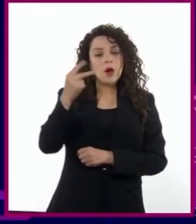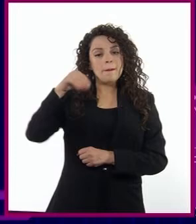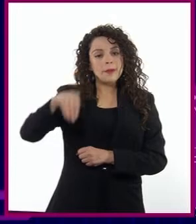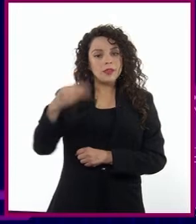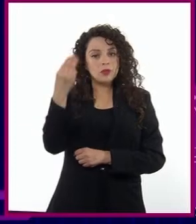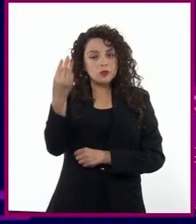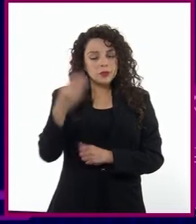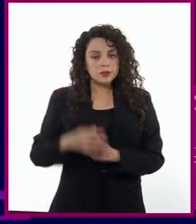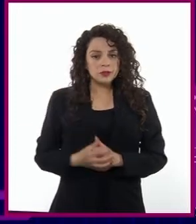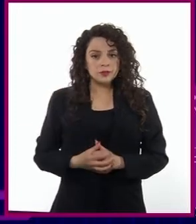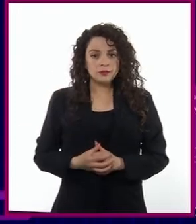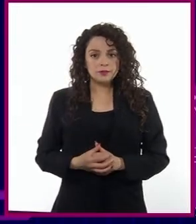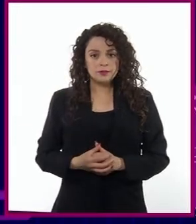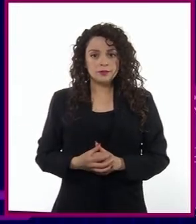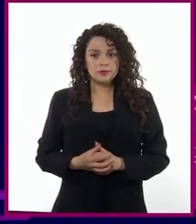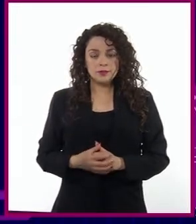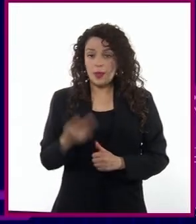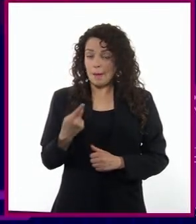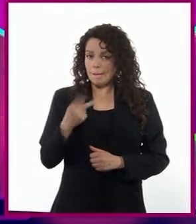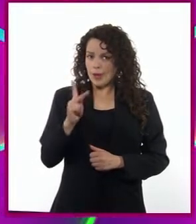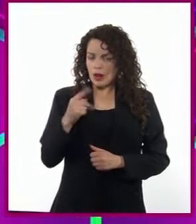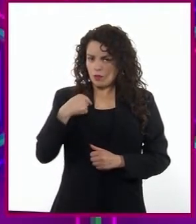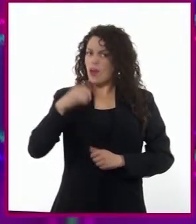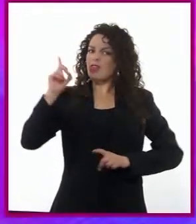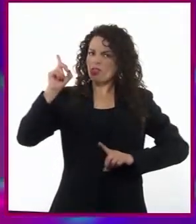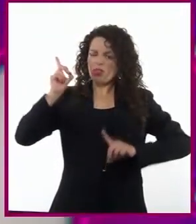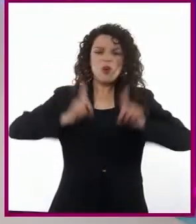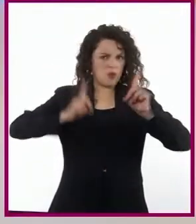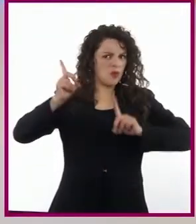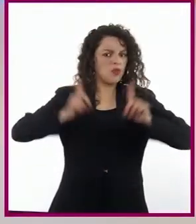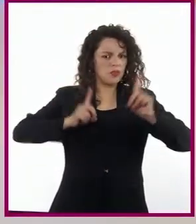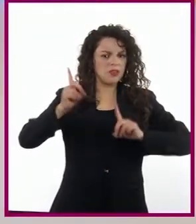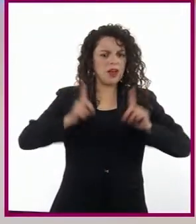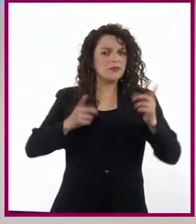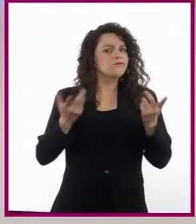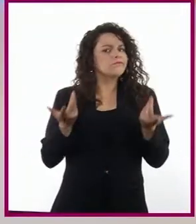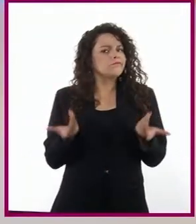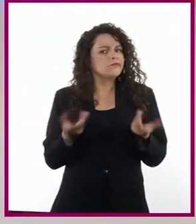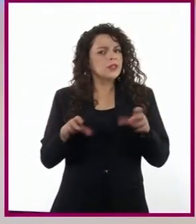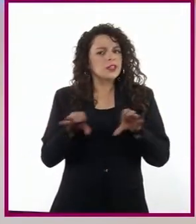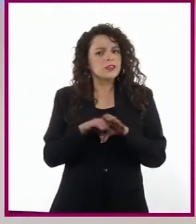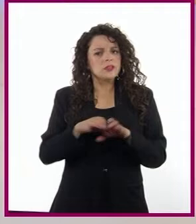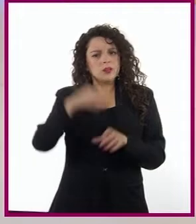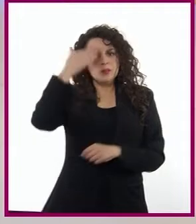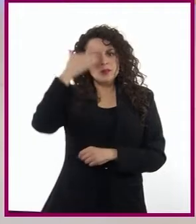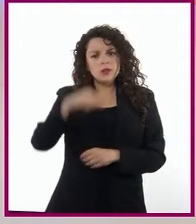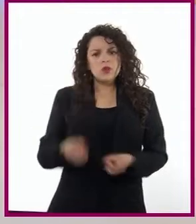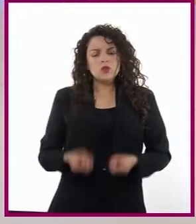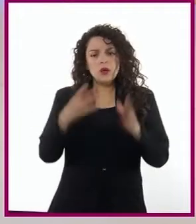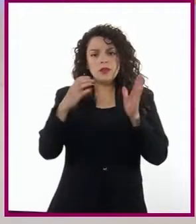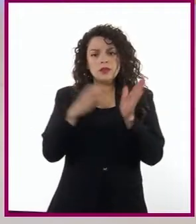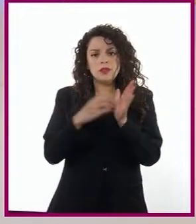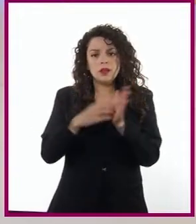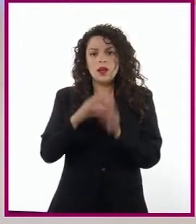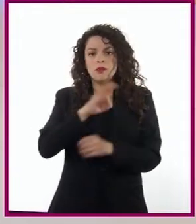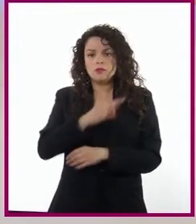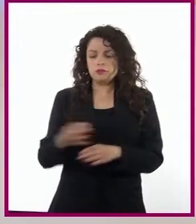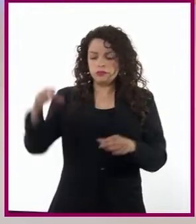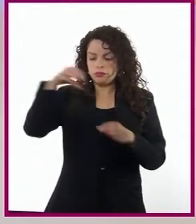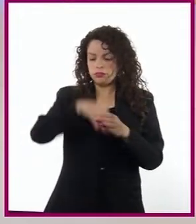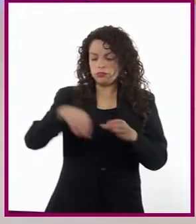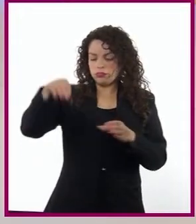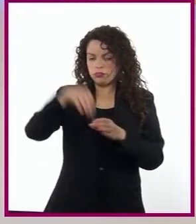58.08 metros cúbicos. Pero aquí tengo una duda. ¿Cómo obtenemos la cantidad de cajas que caben en